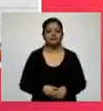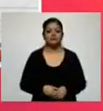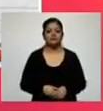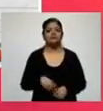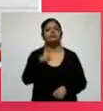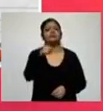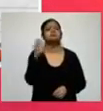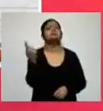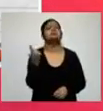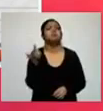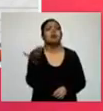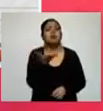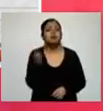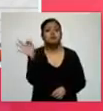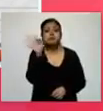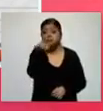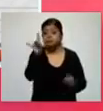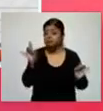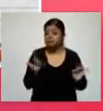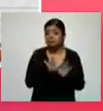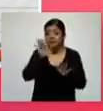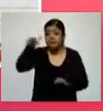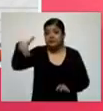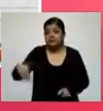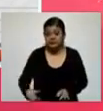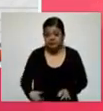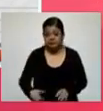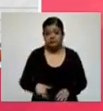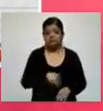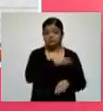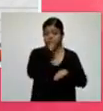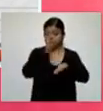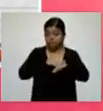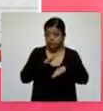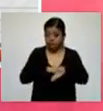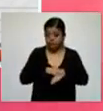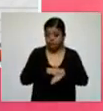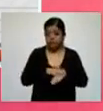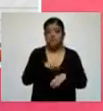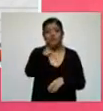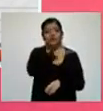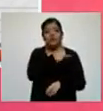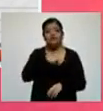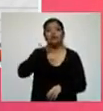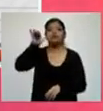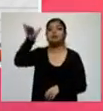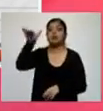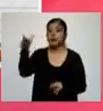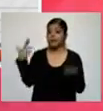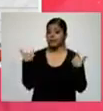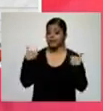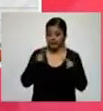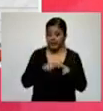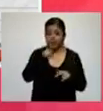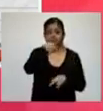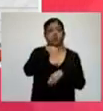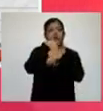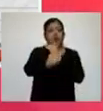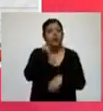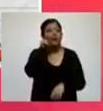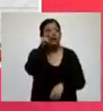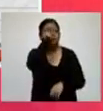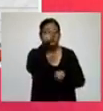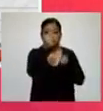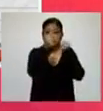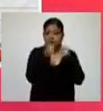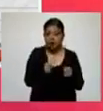¿Qué hacer en caso de accidente? Algunas recomendaciones son notificar a tu maestra, obedecer señales de